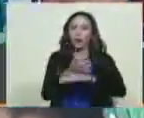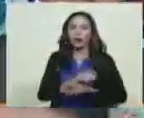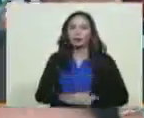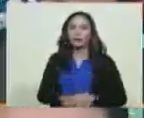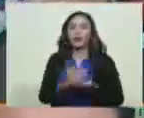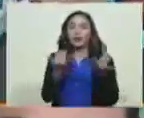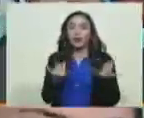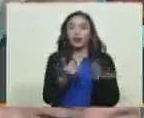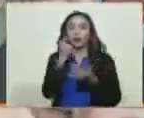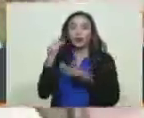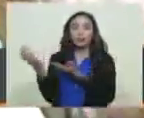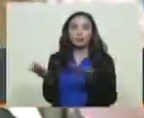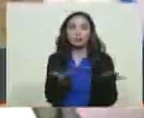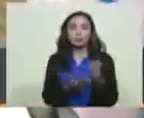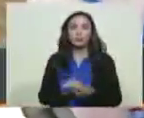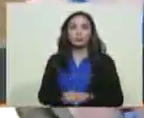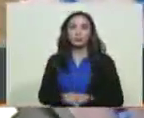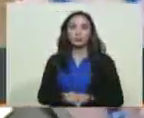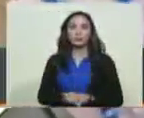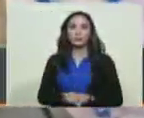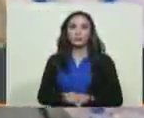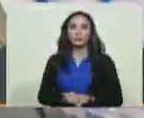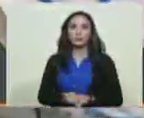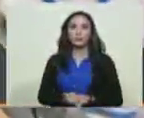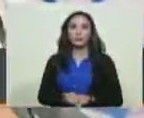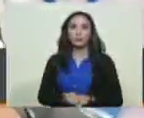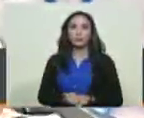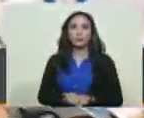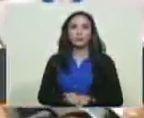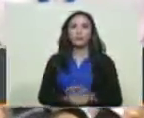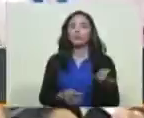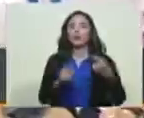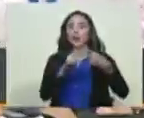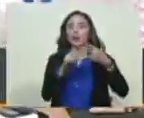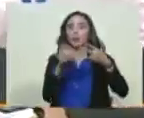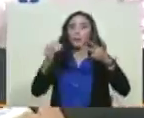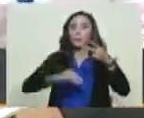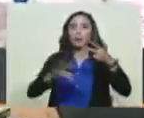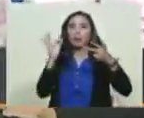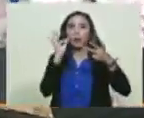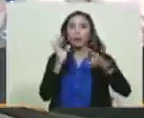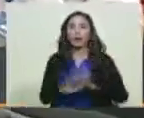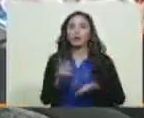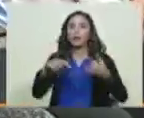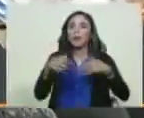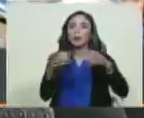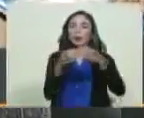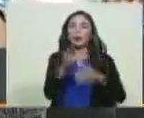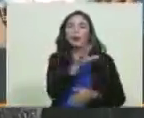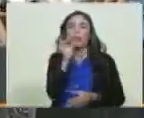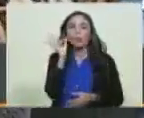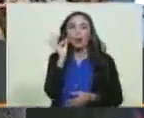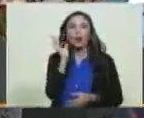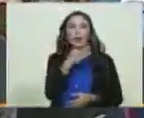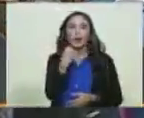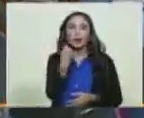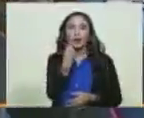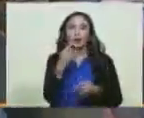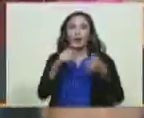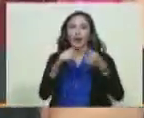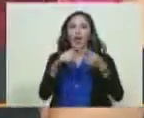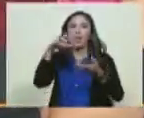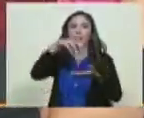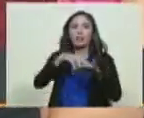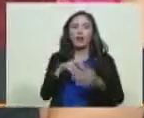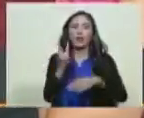recibir también a una vocera que además de la comisión de mujeres jóvenes y en el estado